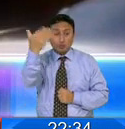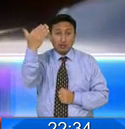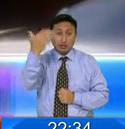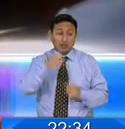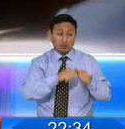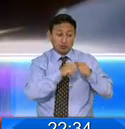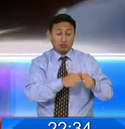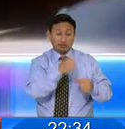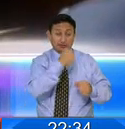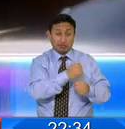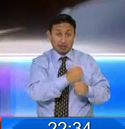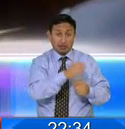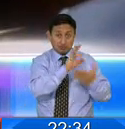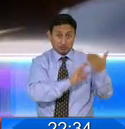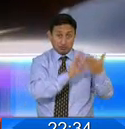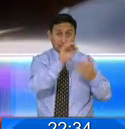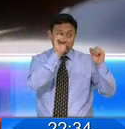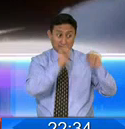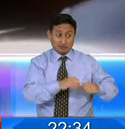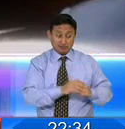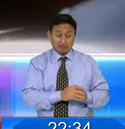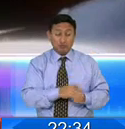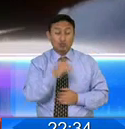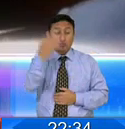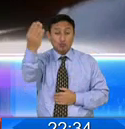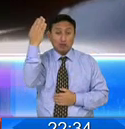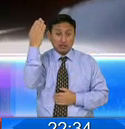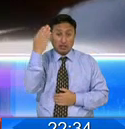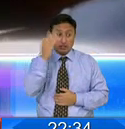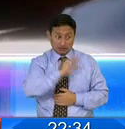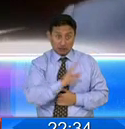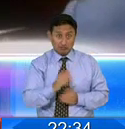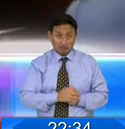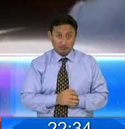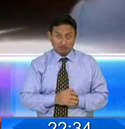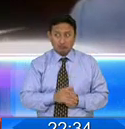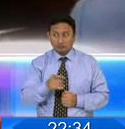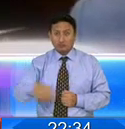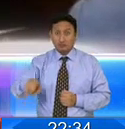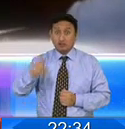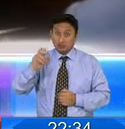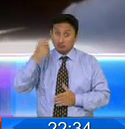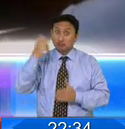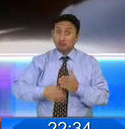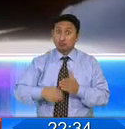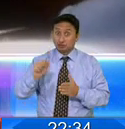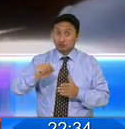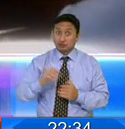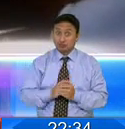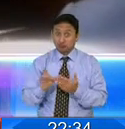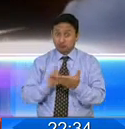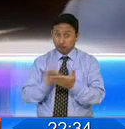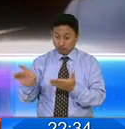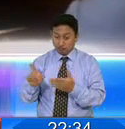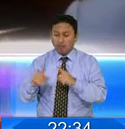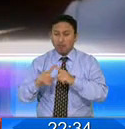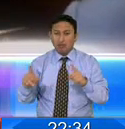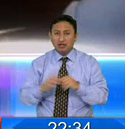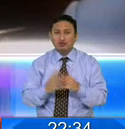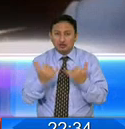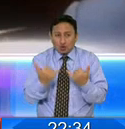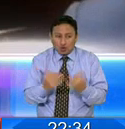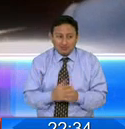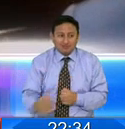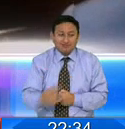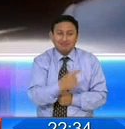que sí se encuentra en funciones, por un alcalde que no ha sido removido, evidentemente es una causal para remoción. Pero en el presente